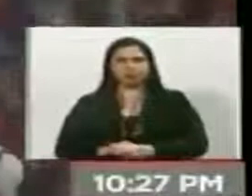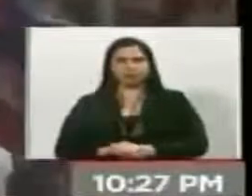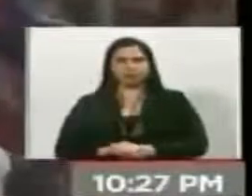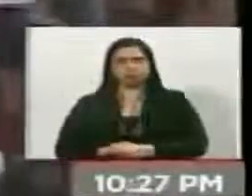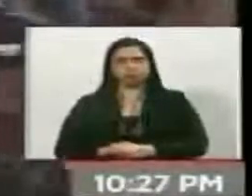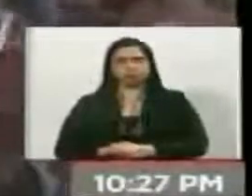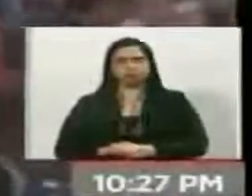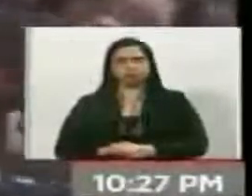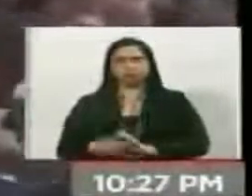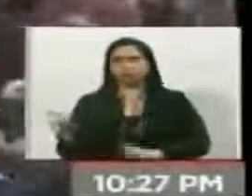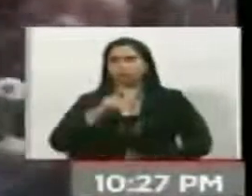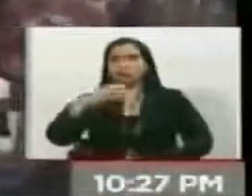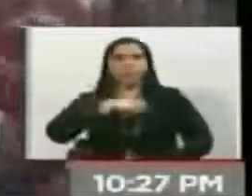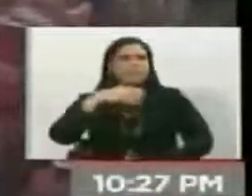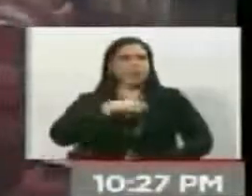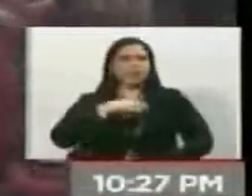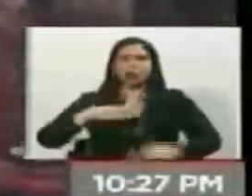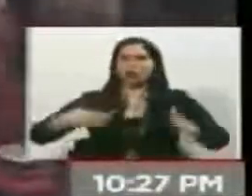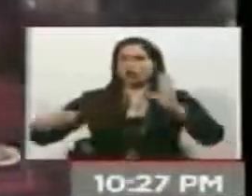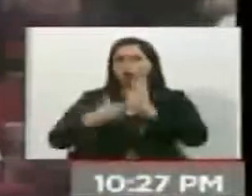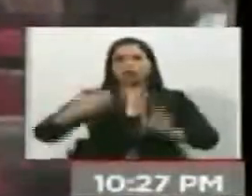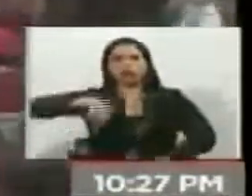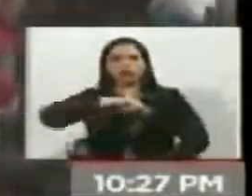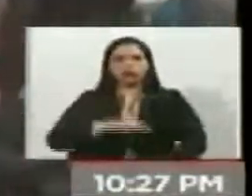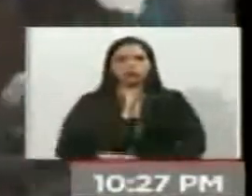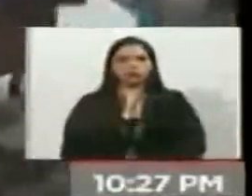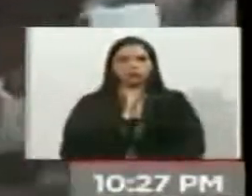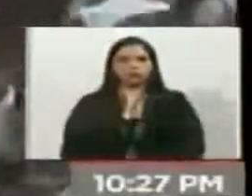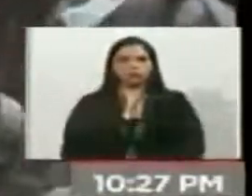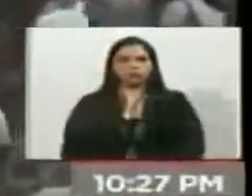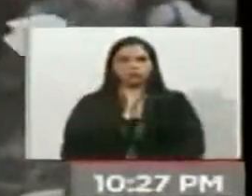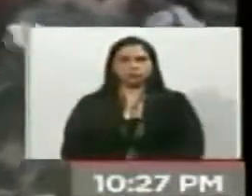No van a poder con nosotros.